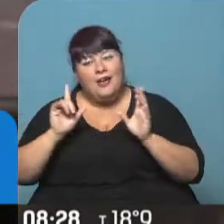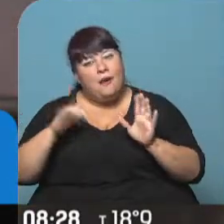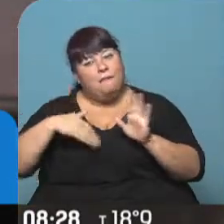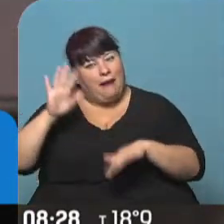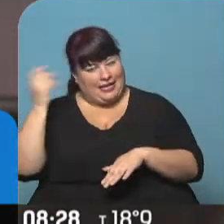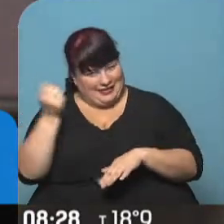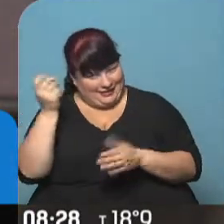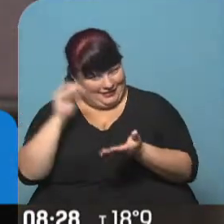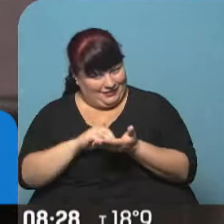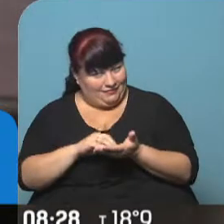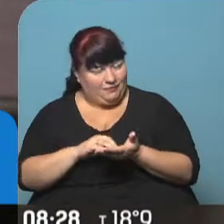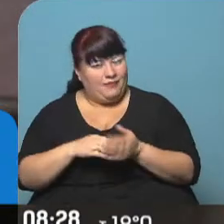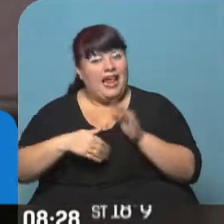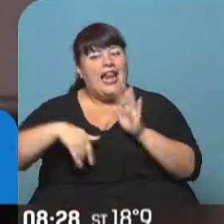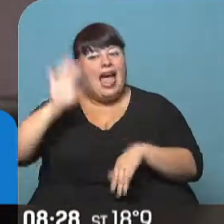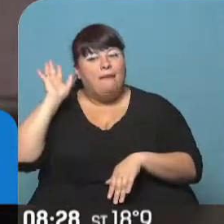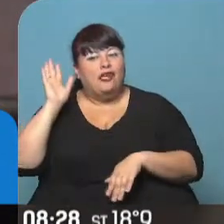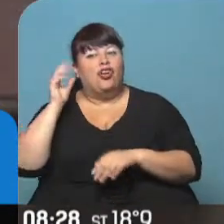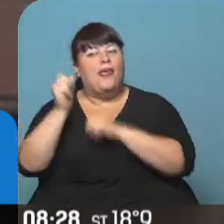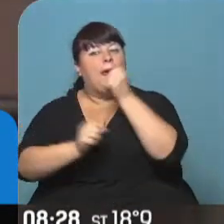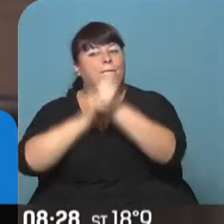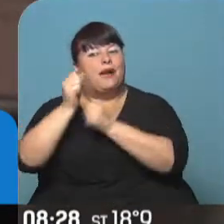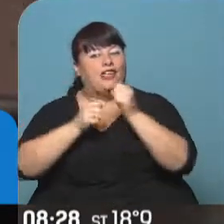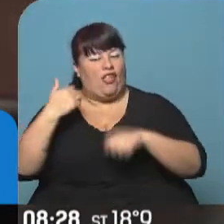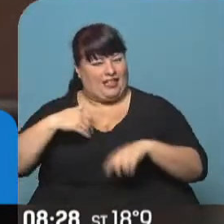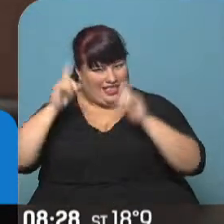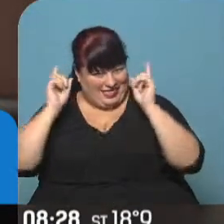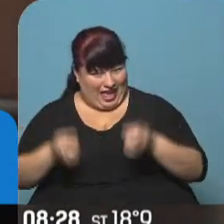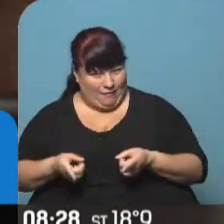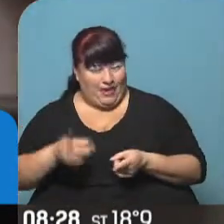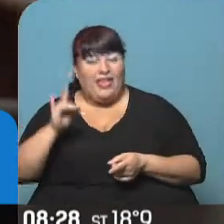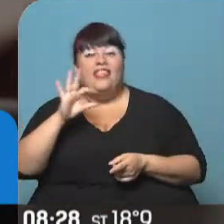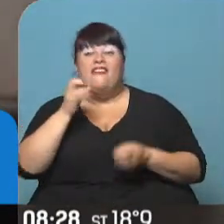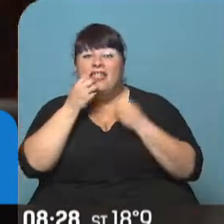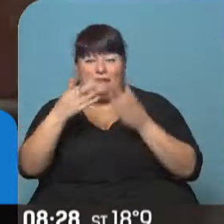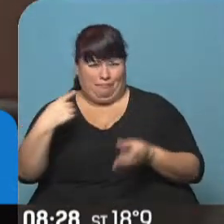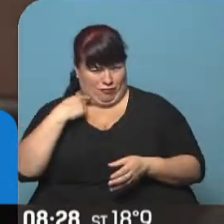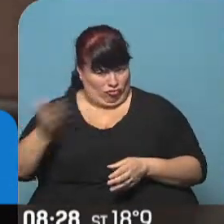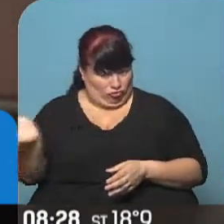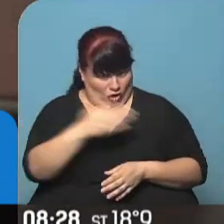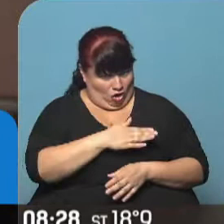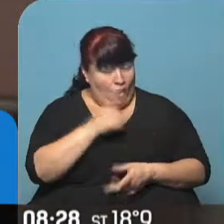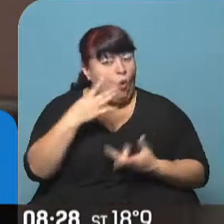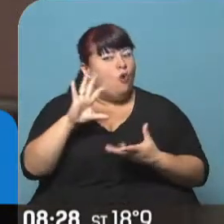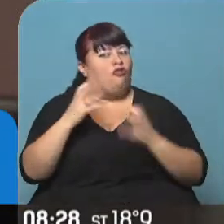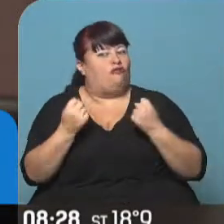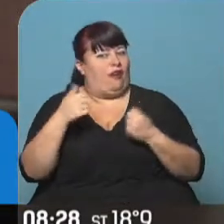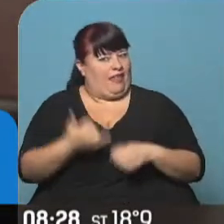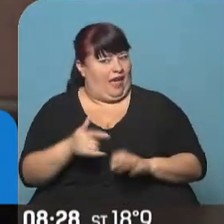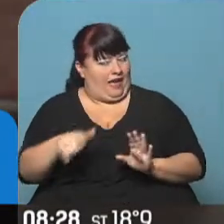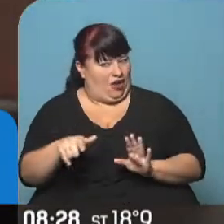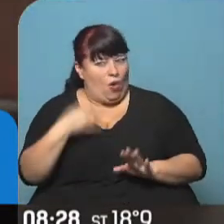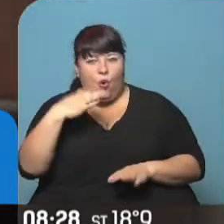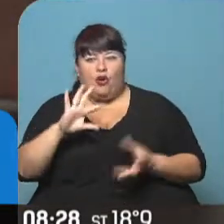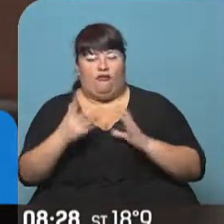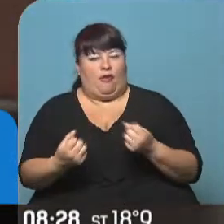más ambicioso. Gran parte de los empresarios argentinos, si De Vido habla. Esa es su única fortaleza hoy, ¿no? Esa